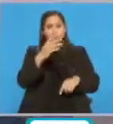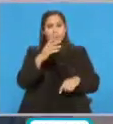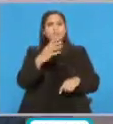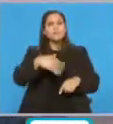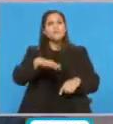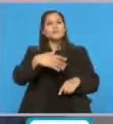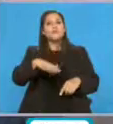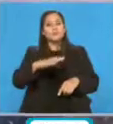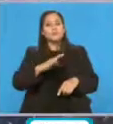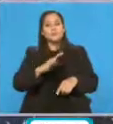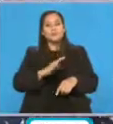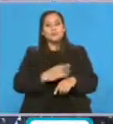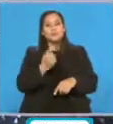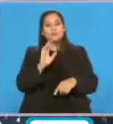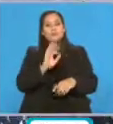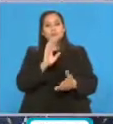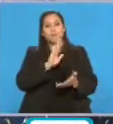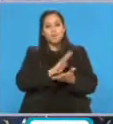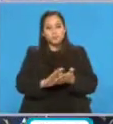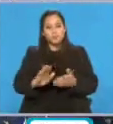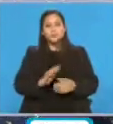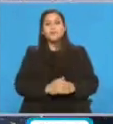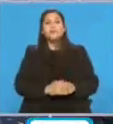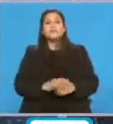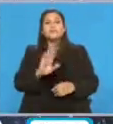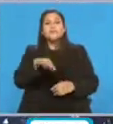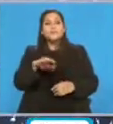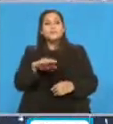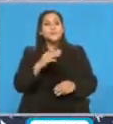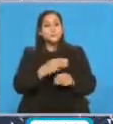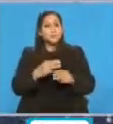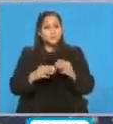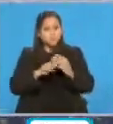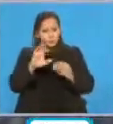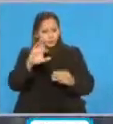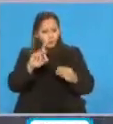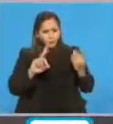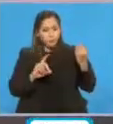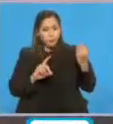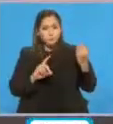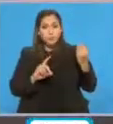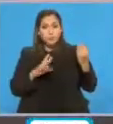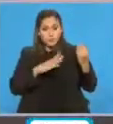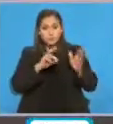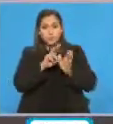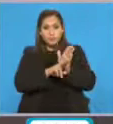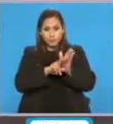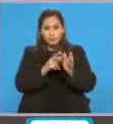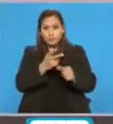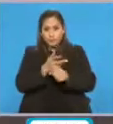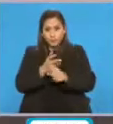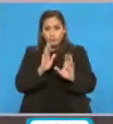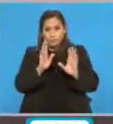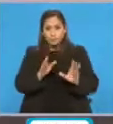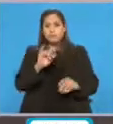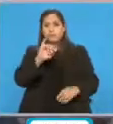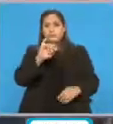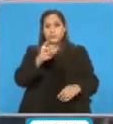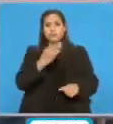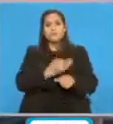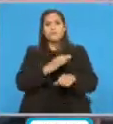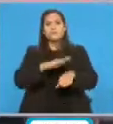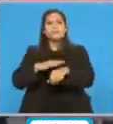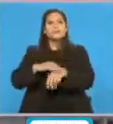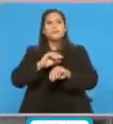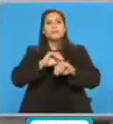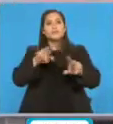búsquelo porque se acaban, se van volando. Oye, y del material discográfico hay videoclips también. Exacto, ahorita se está promocionando